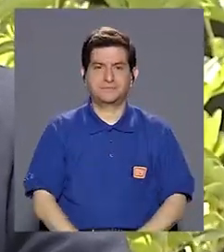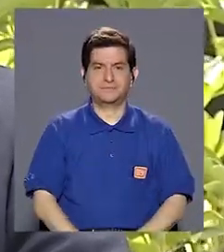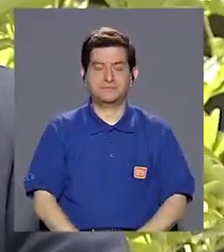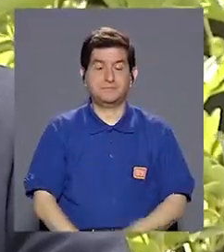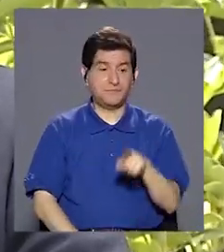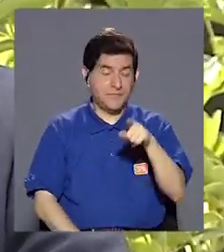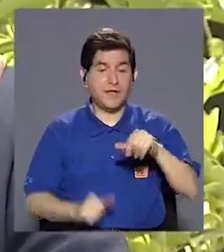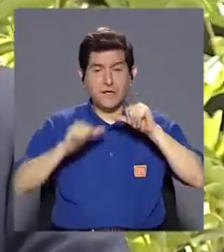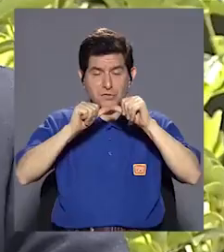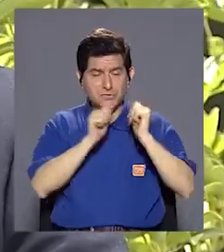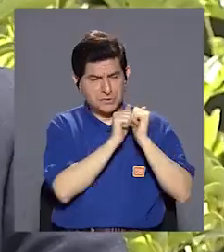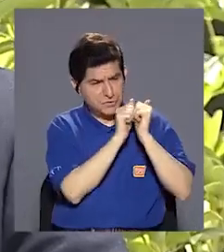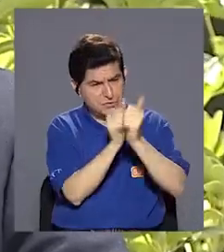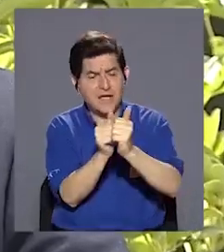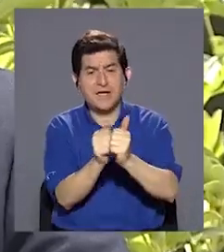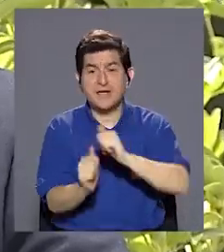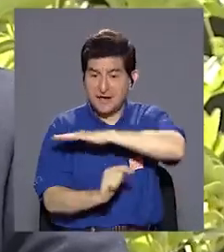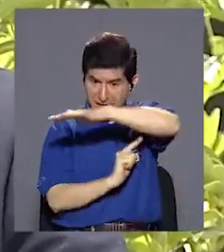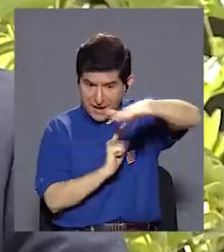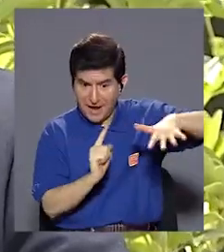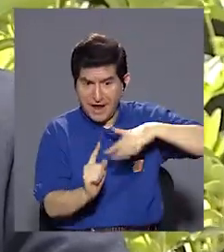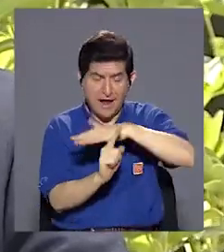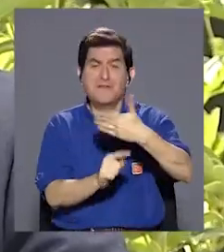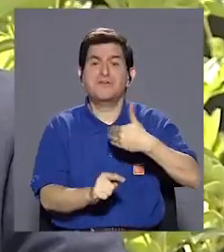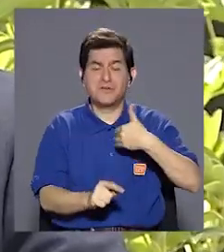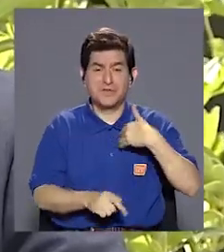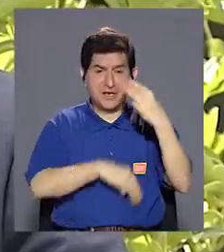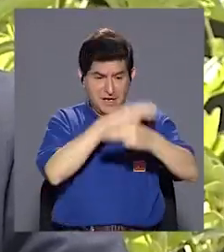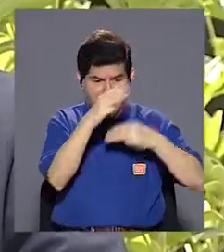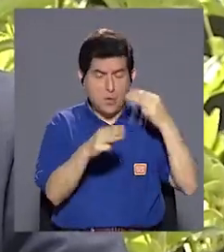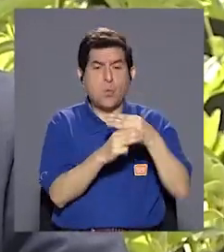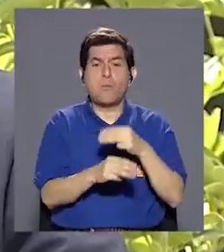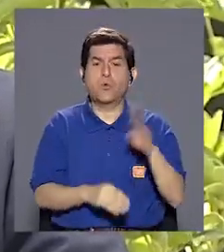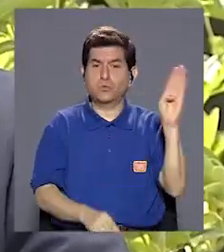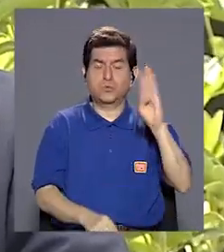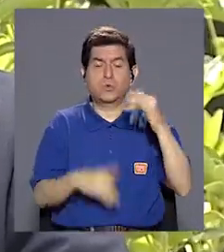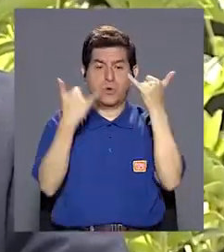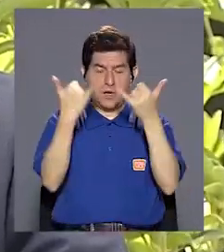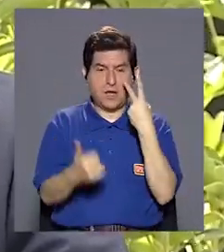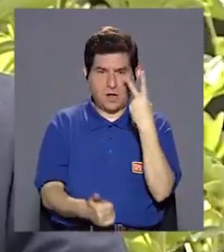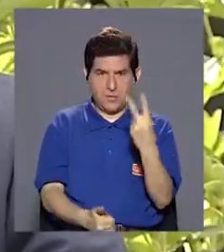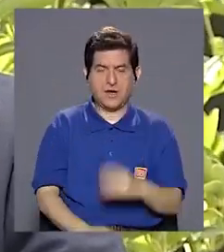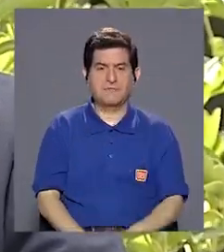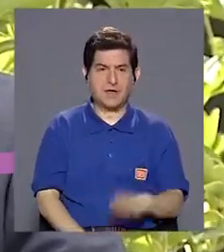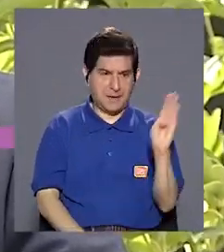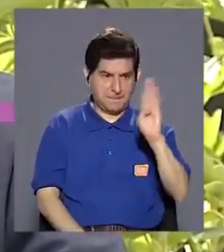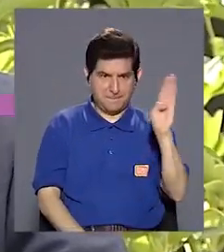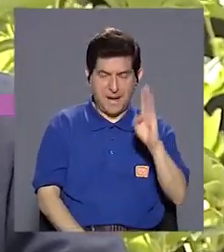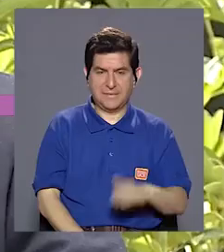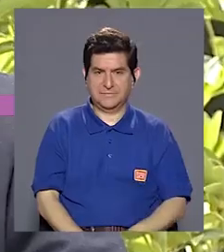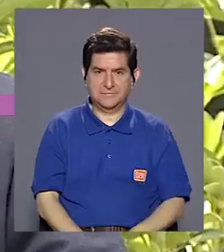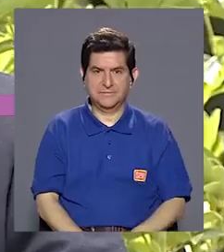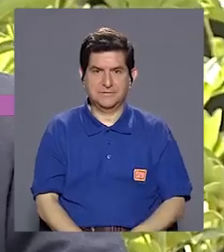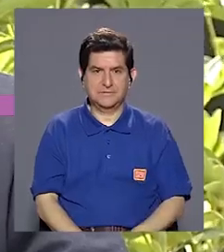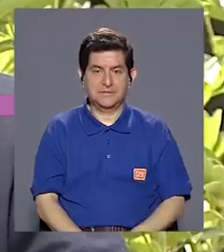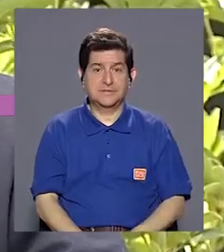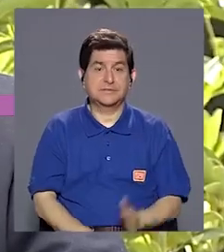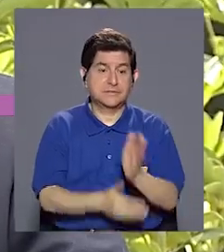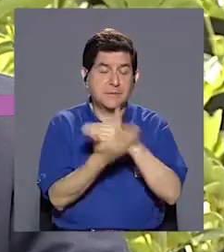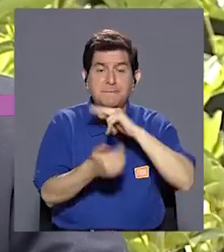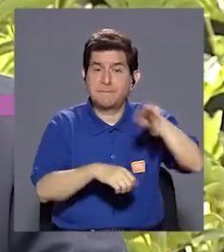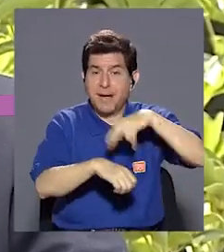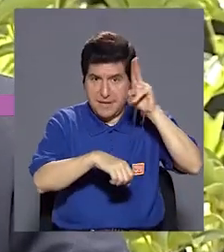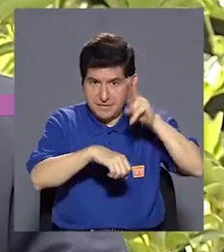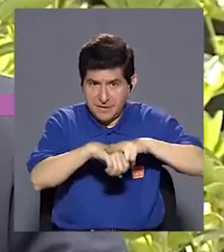y que van a seguirnos acompañando. O sea, estamos rodeados en este momento de un mundo de bacterias. Y ahora vamos a ver que incluso hay bacterias que son